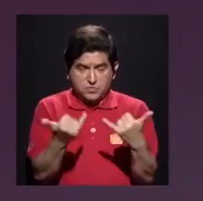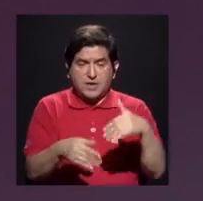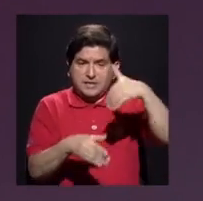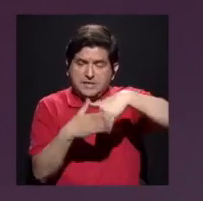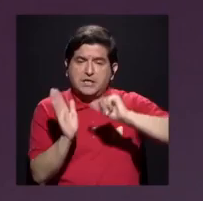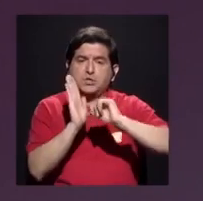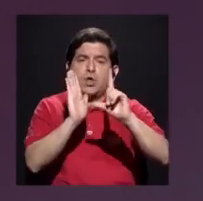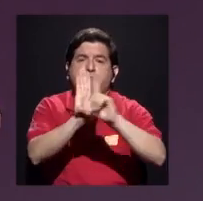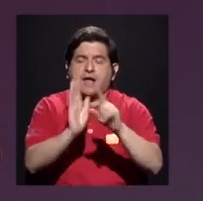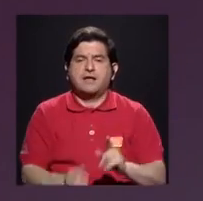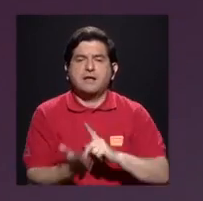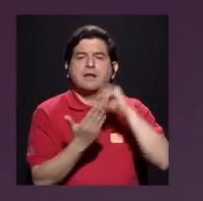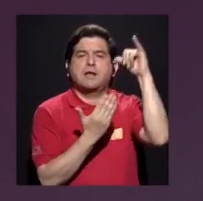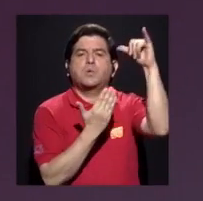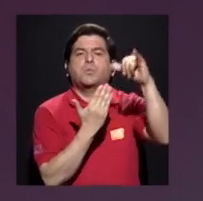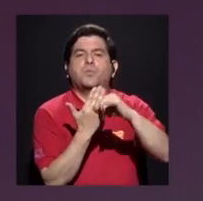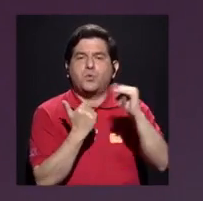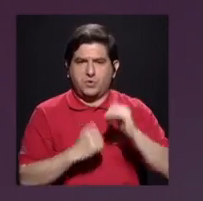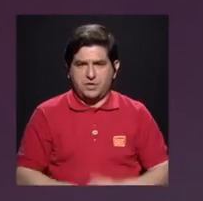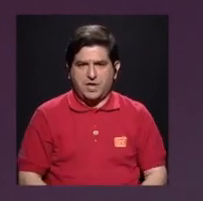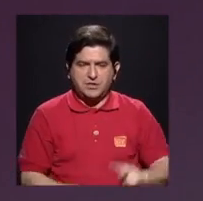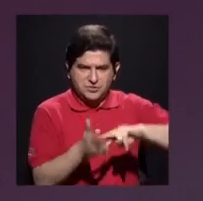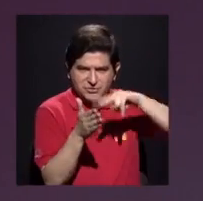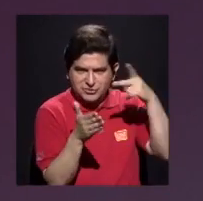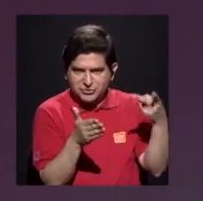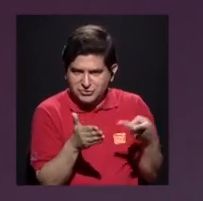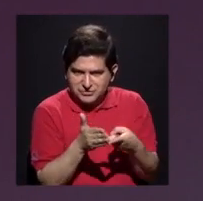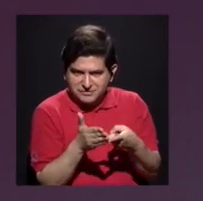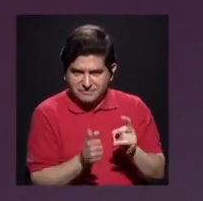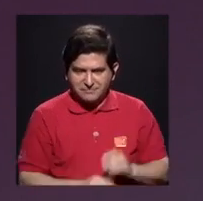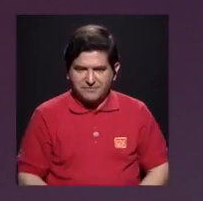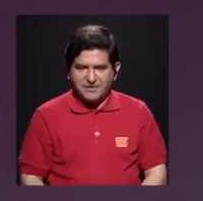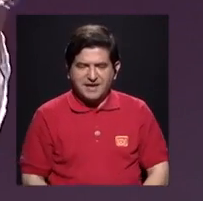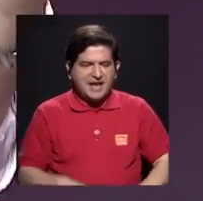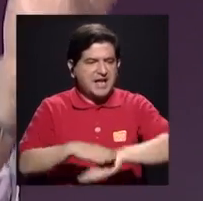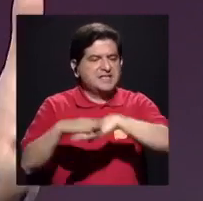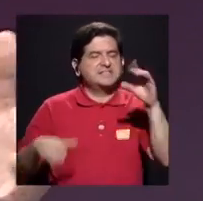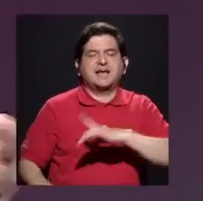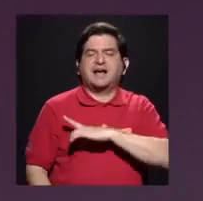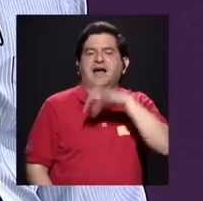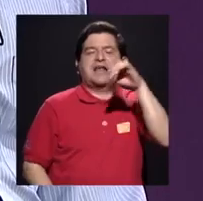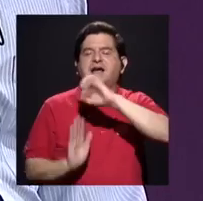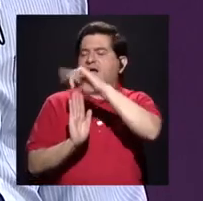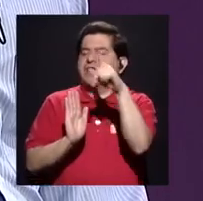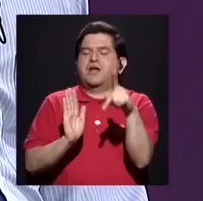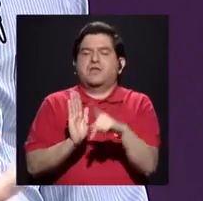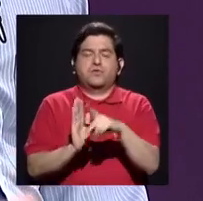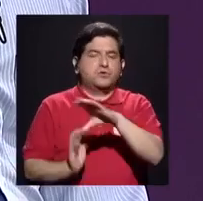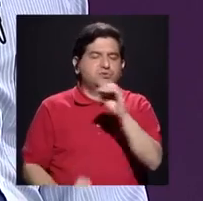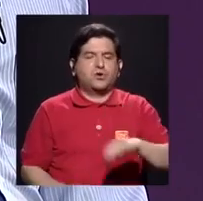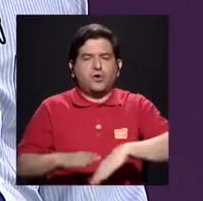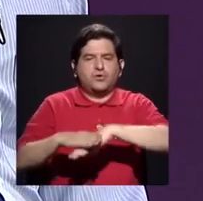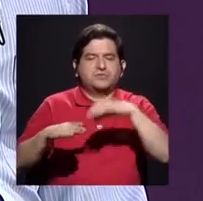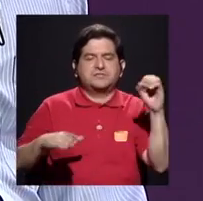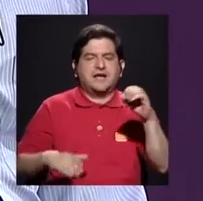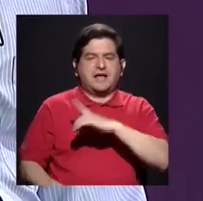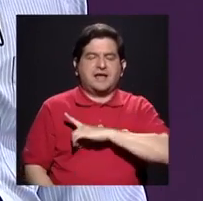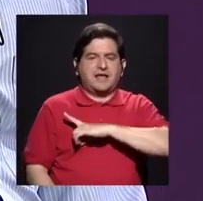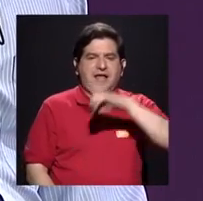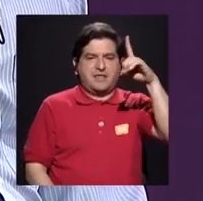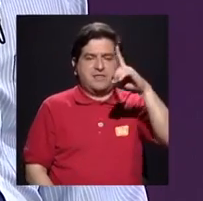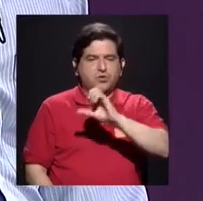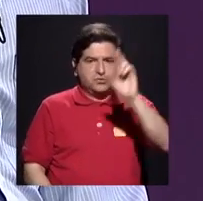legislativa que el proyecto implica un sacar a dios de la constitución o sacar a dios de costa rica